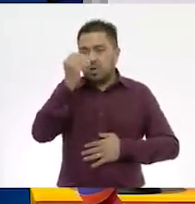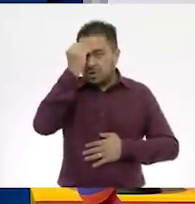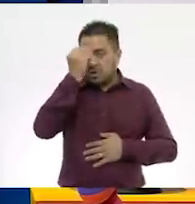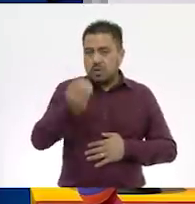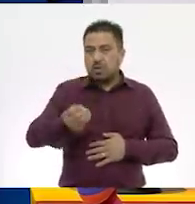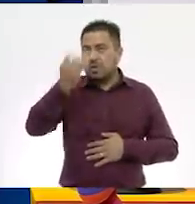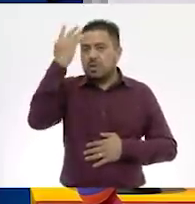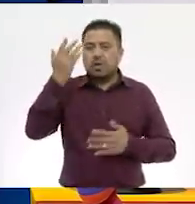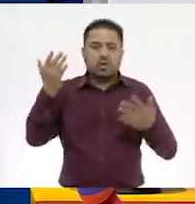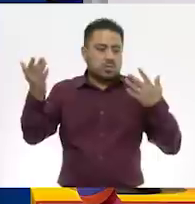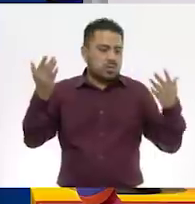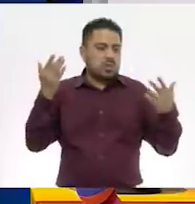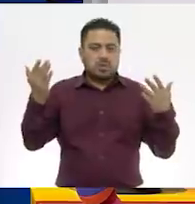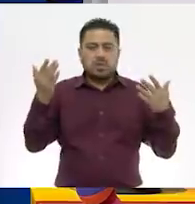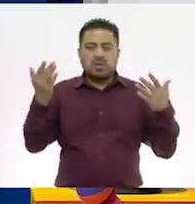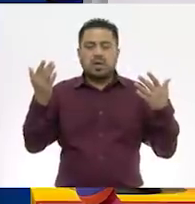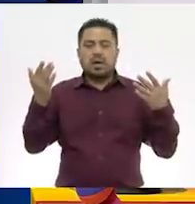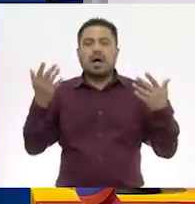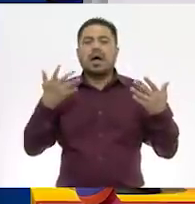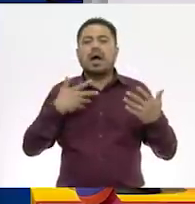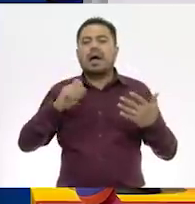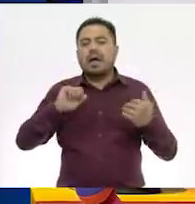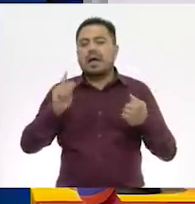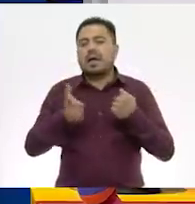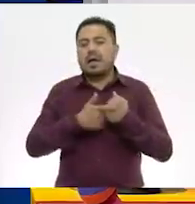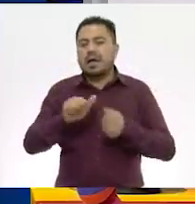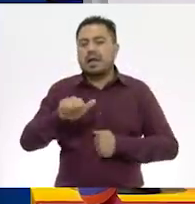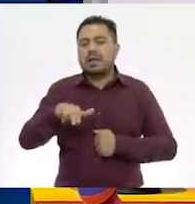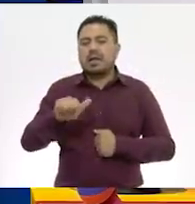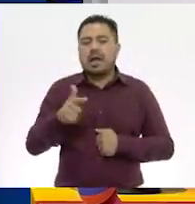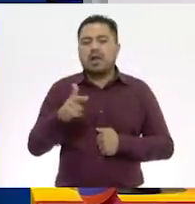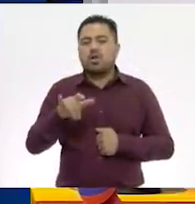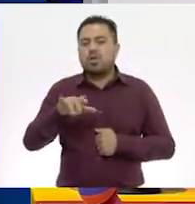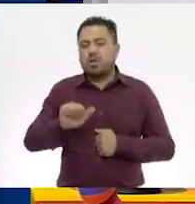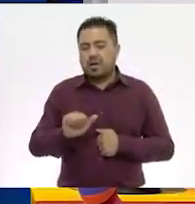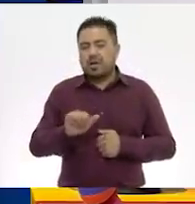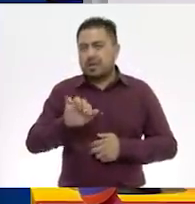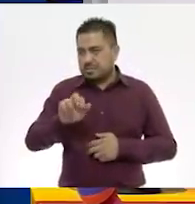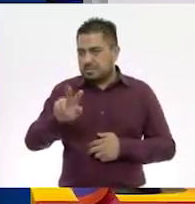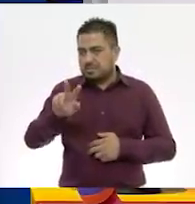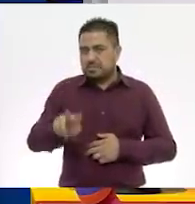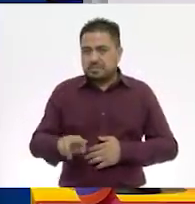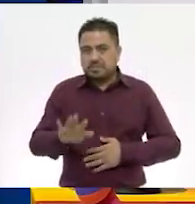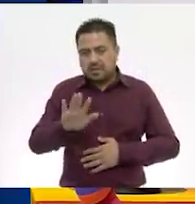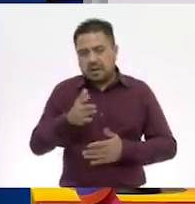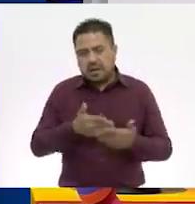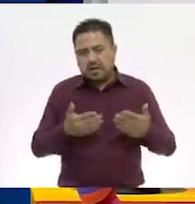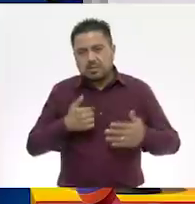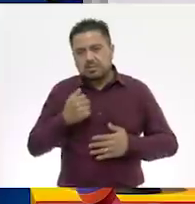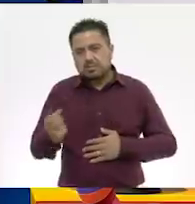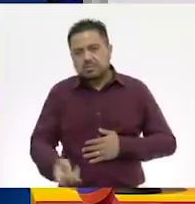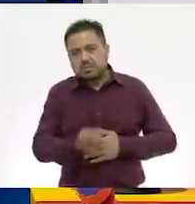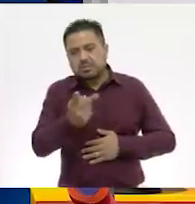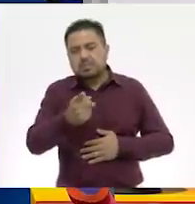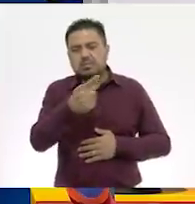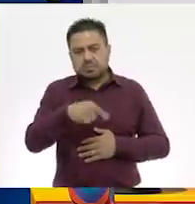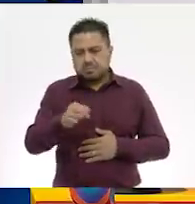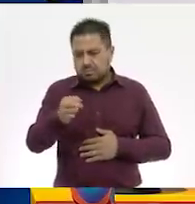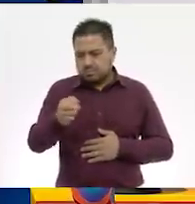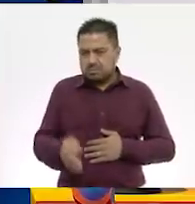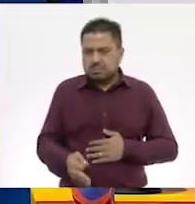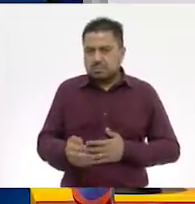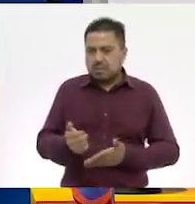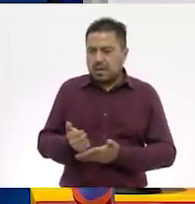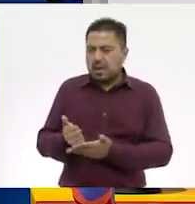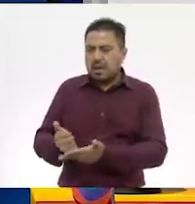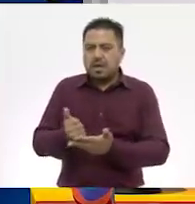olvidemos que ambas contienen analogía. Es verdad, las analogías. Ahora les pregunto, ¿están dispuestos a